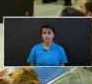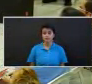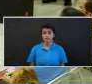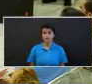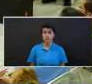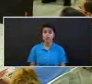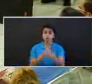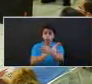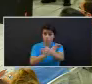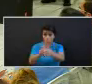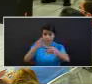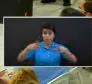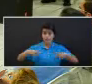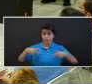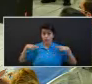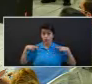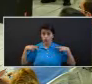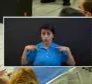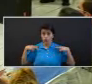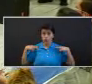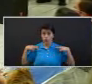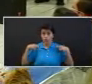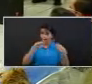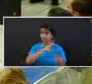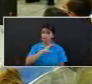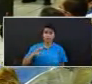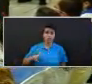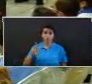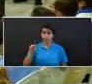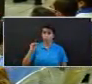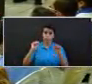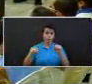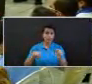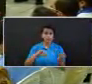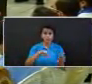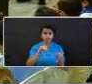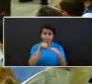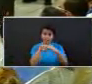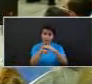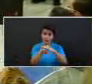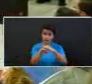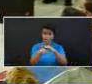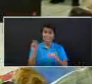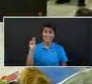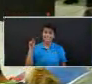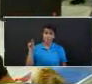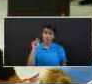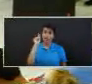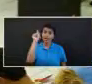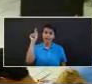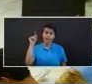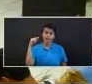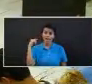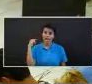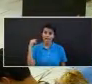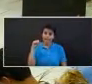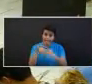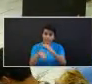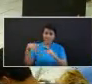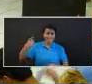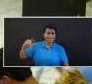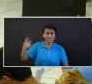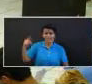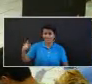siga viviendo, Cristo no puede entrar. Y necesito que Él entre urgentemente. ¿Cuánto dicen